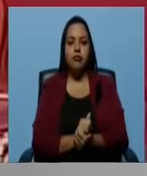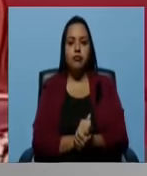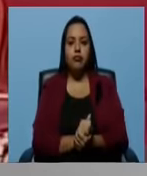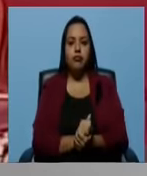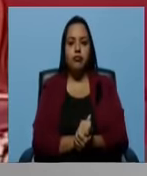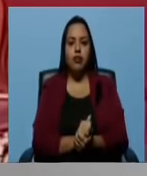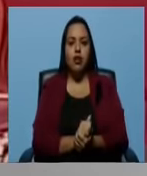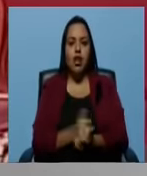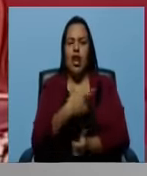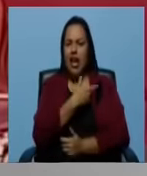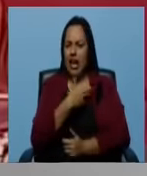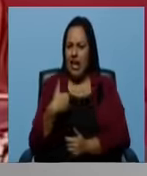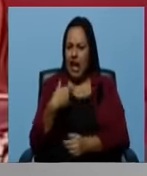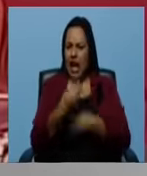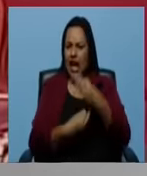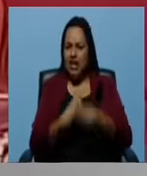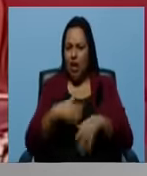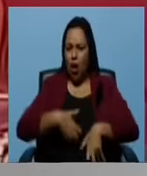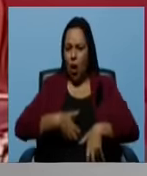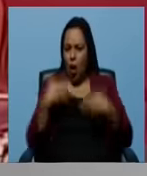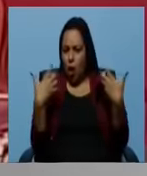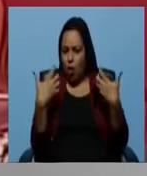Amenazan con llevar su odio